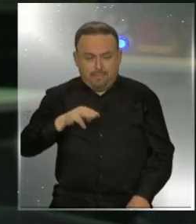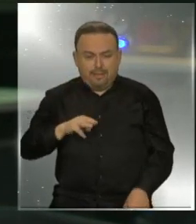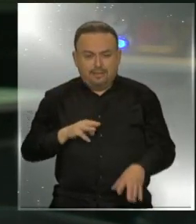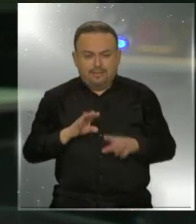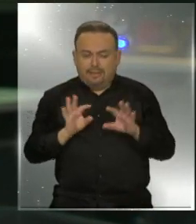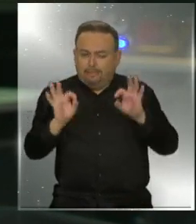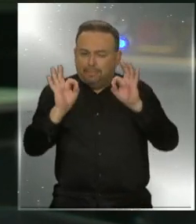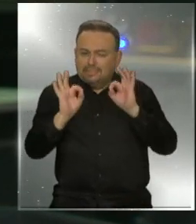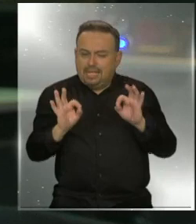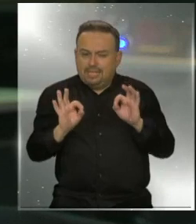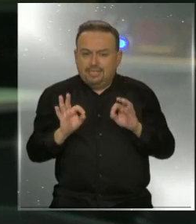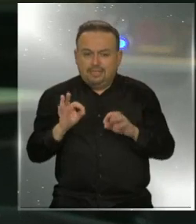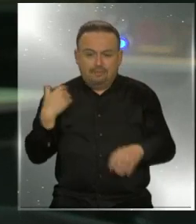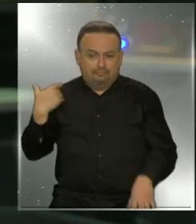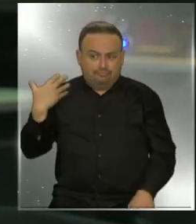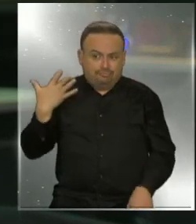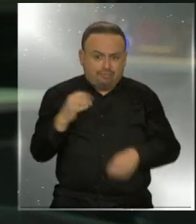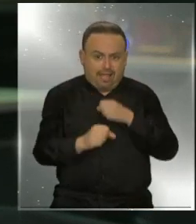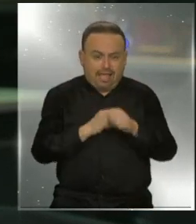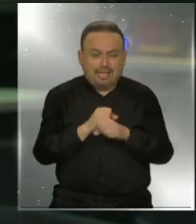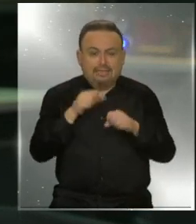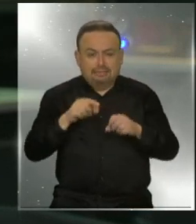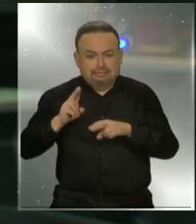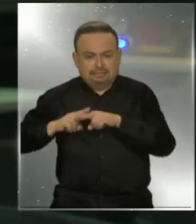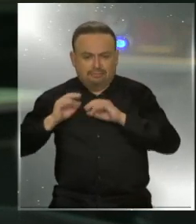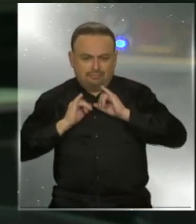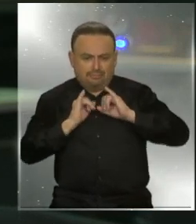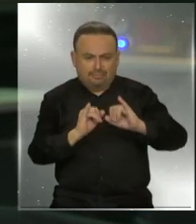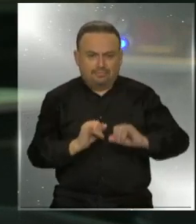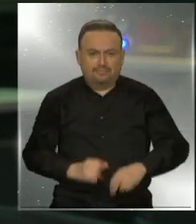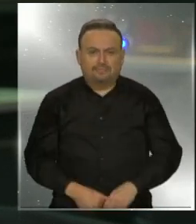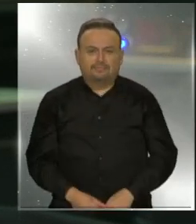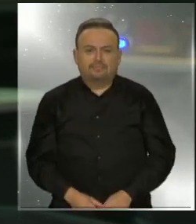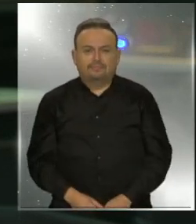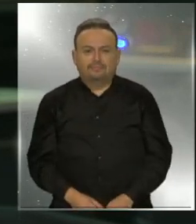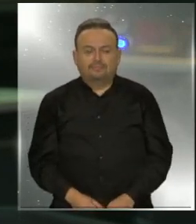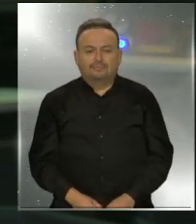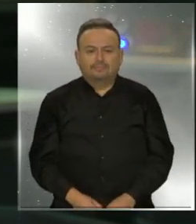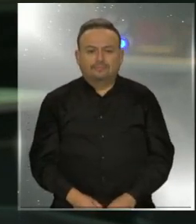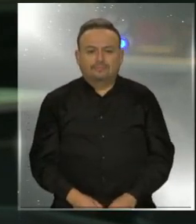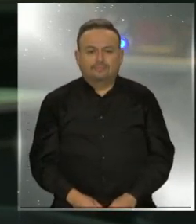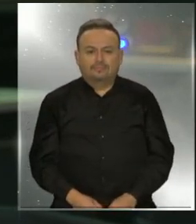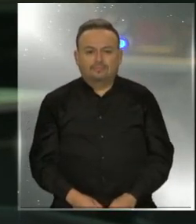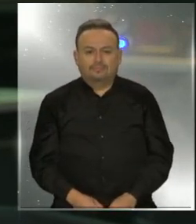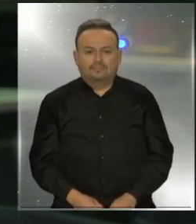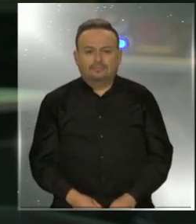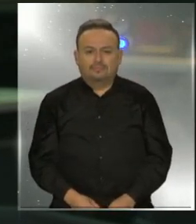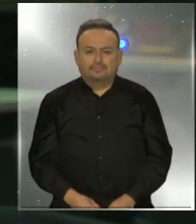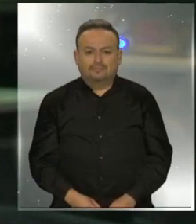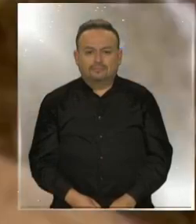más especial de los últimos años. El reportaje es de Rocío Larraguidel y Mario Vargas.